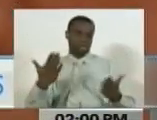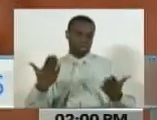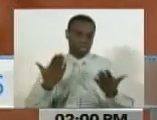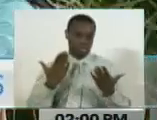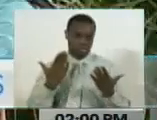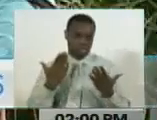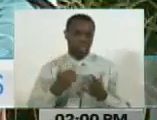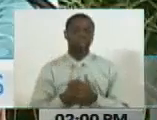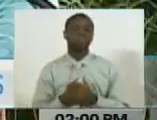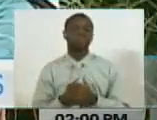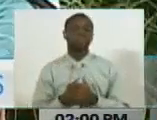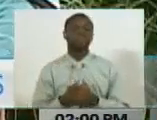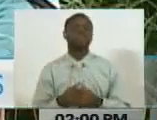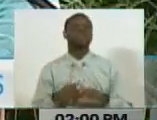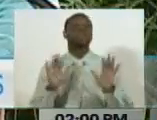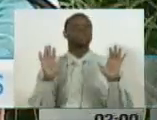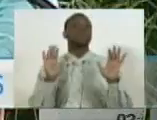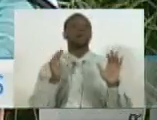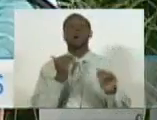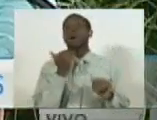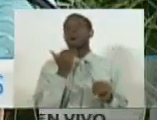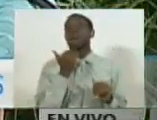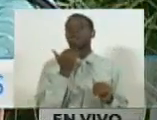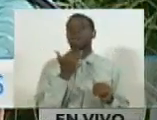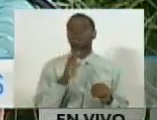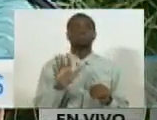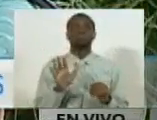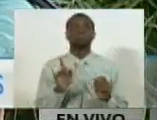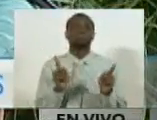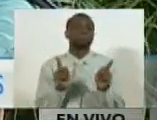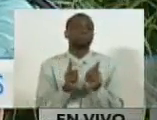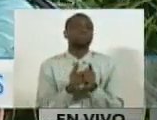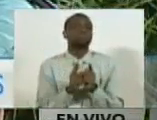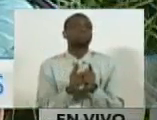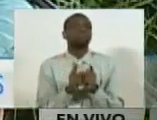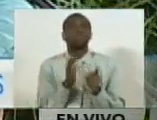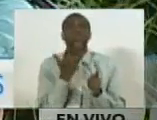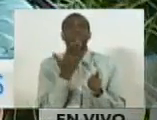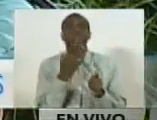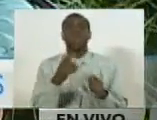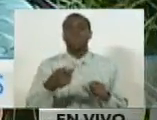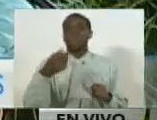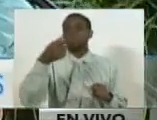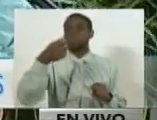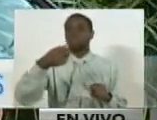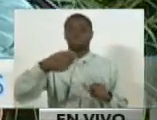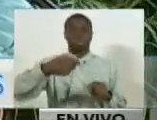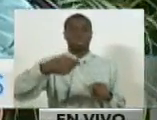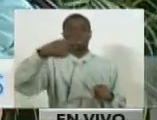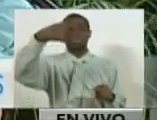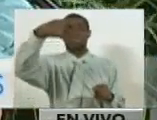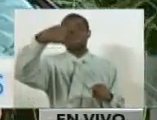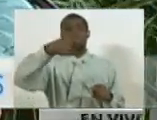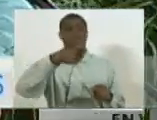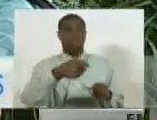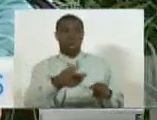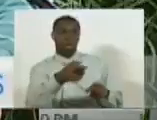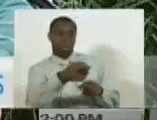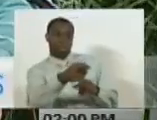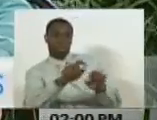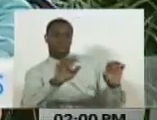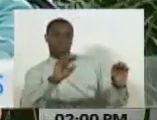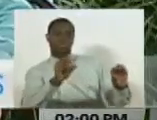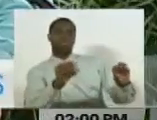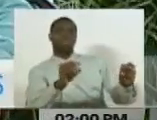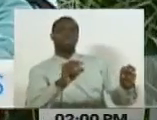Era muy sencillo, de alguna manera, tener control sobre cualquier cosa que no debía ver un niño o una niña